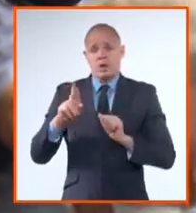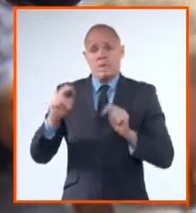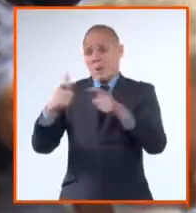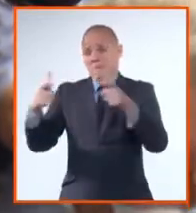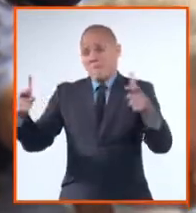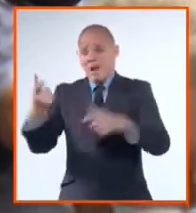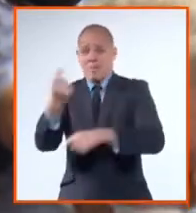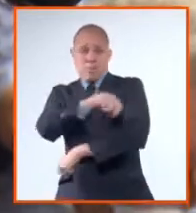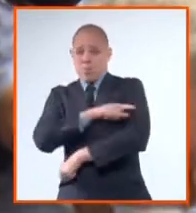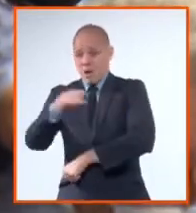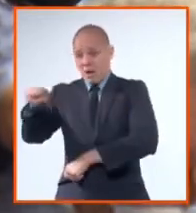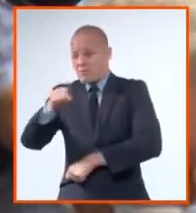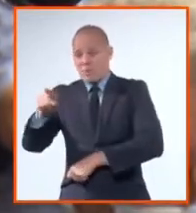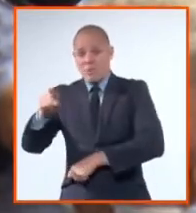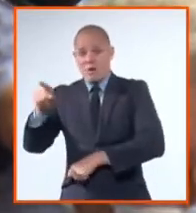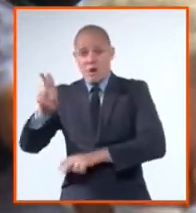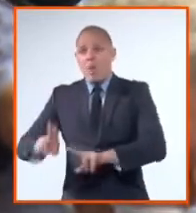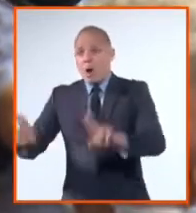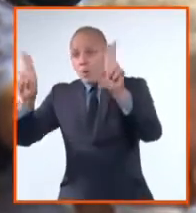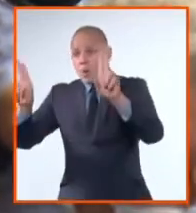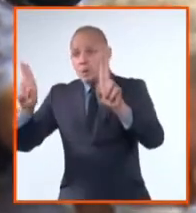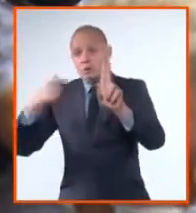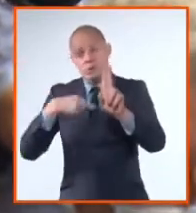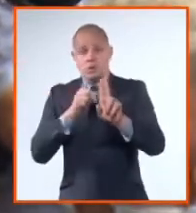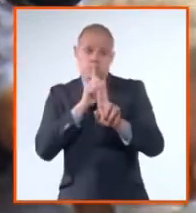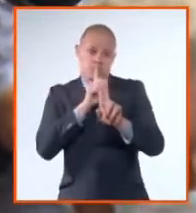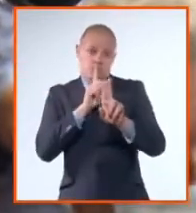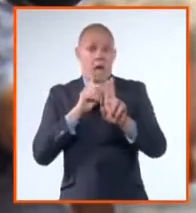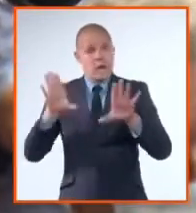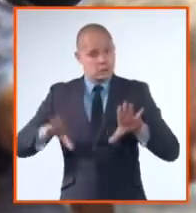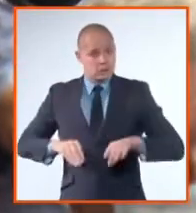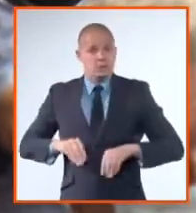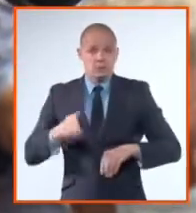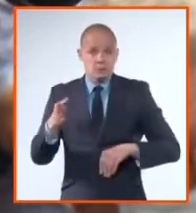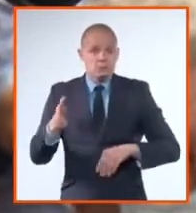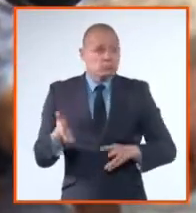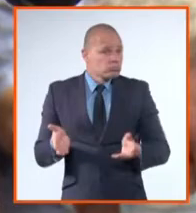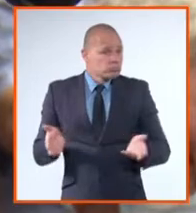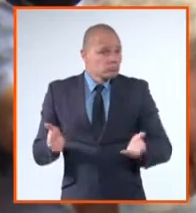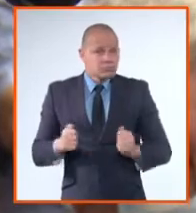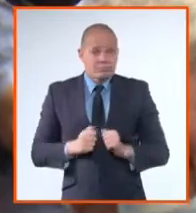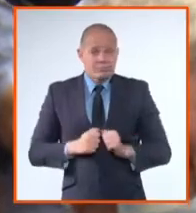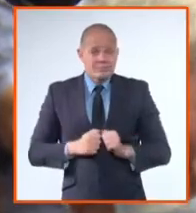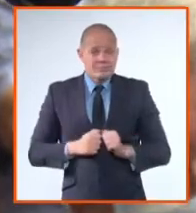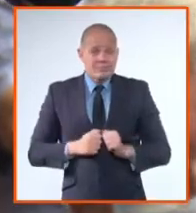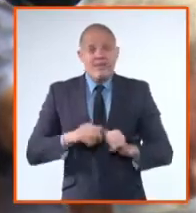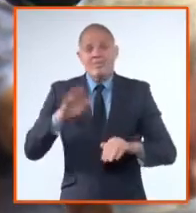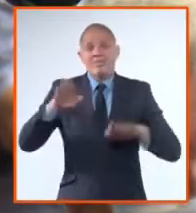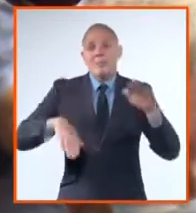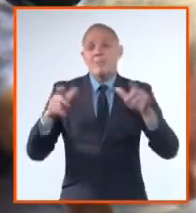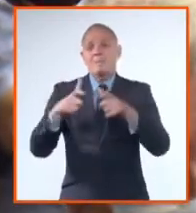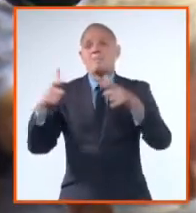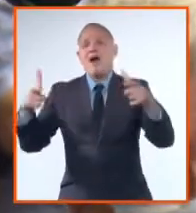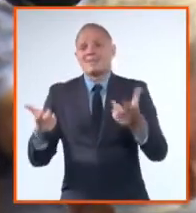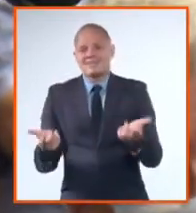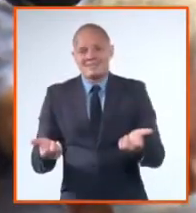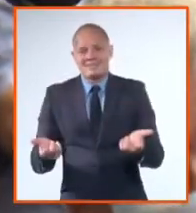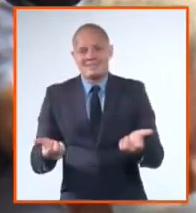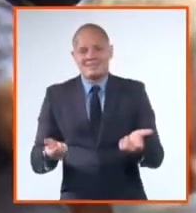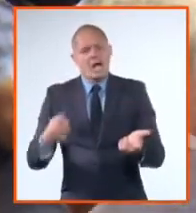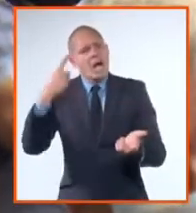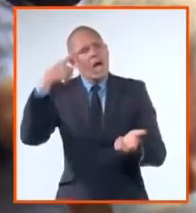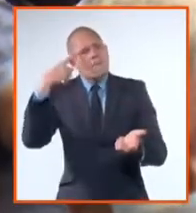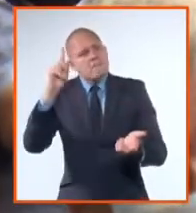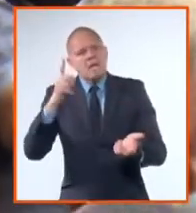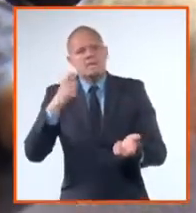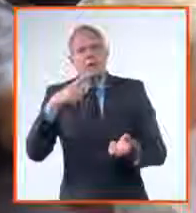socialista, tiene que haber otra vertiente del consenso, que es el activo, que es el que yo no solo estoy de acuerdo, sino que